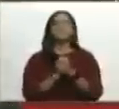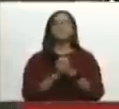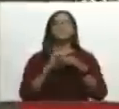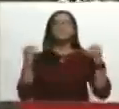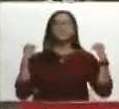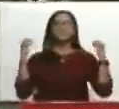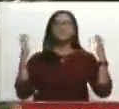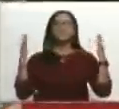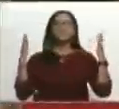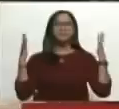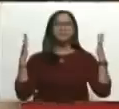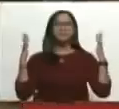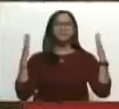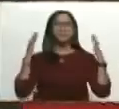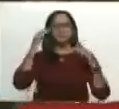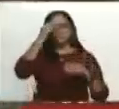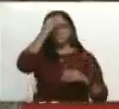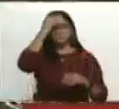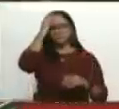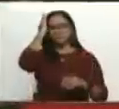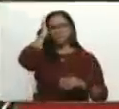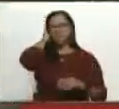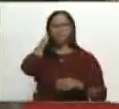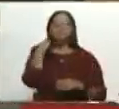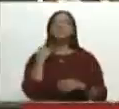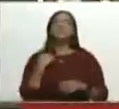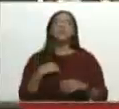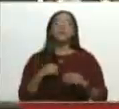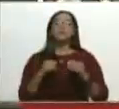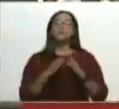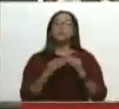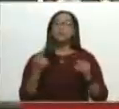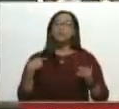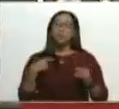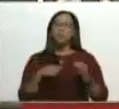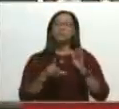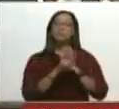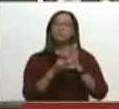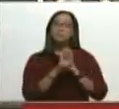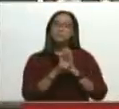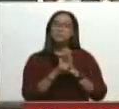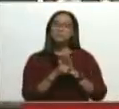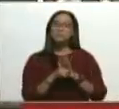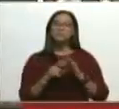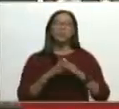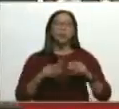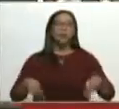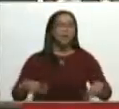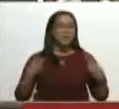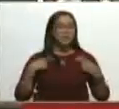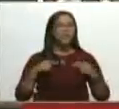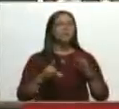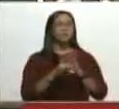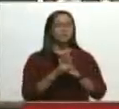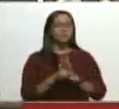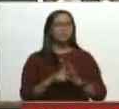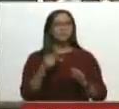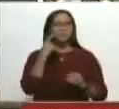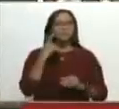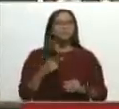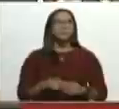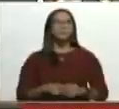Todo en la vida tiene sus límites. Para eso existen las leyes, ¿verdad? Todo en la vida existe, en la vida tiene sus límites. Mira,